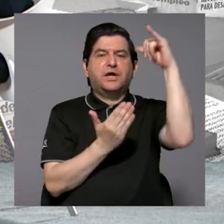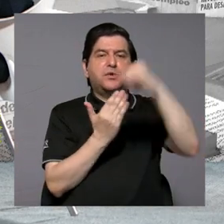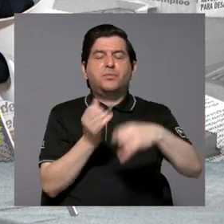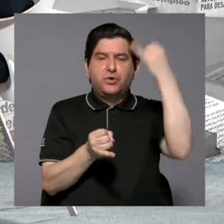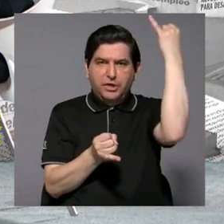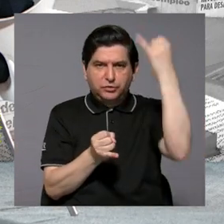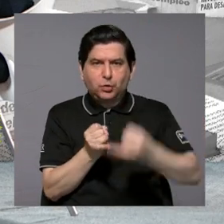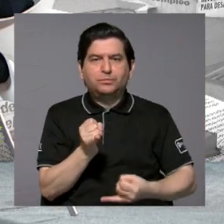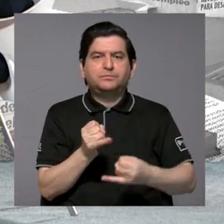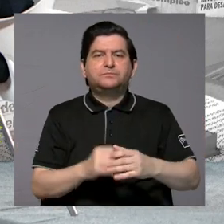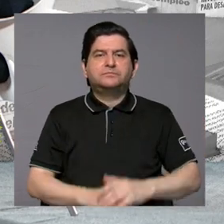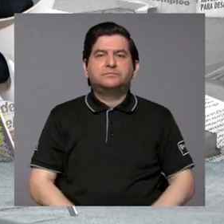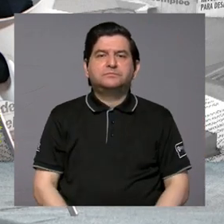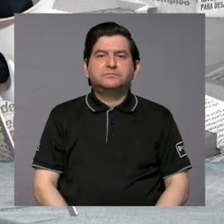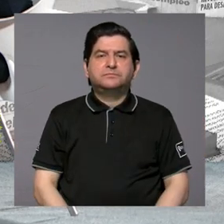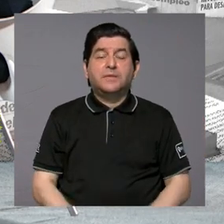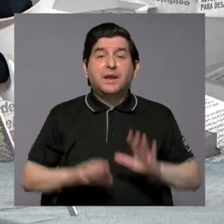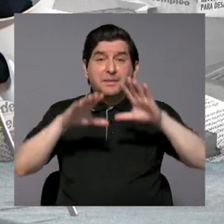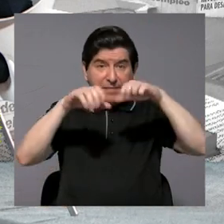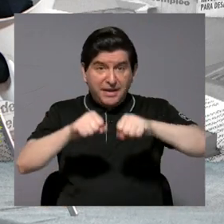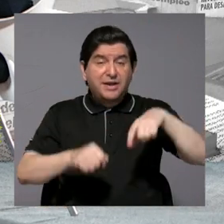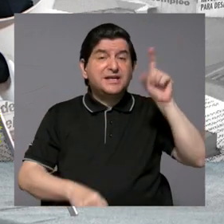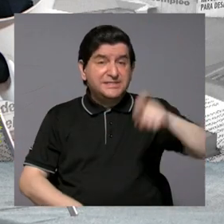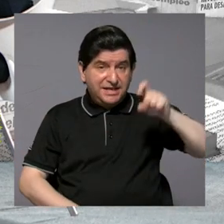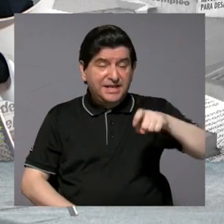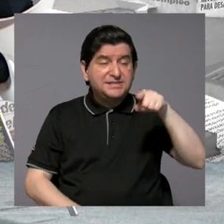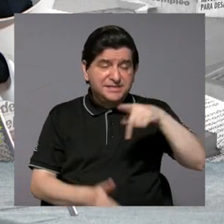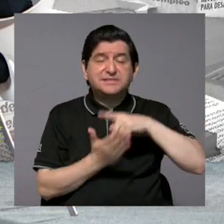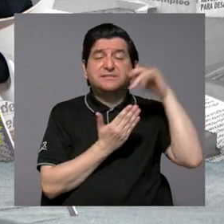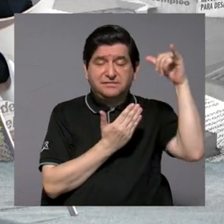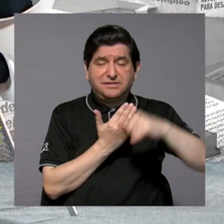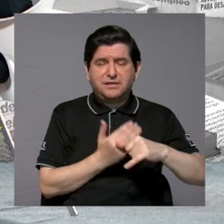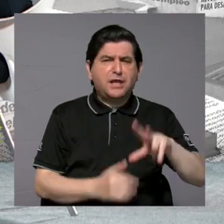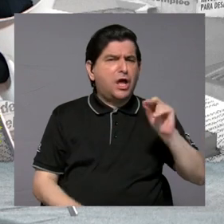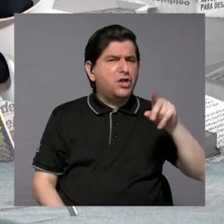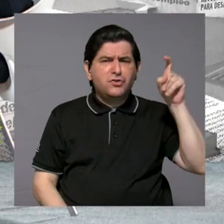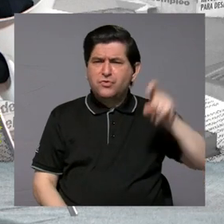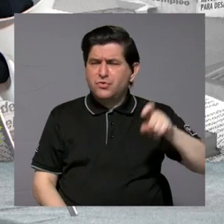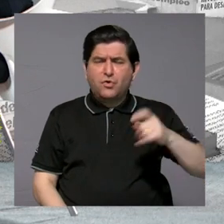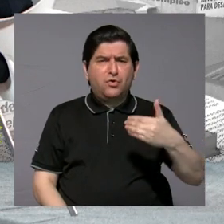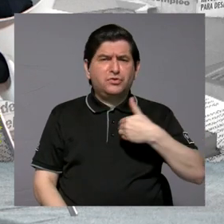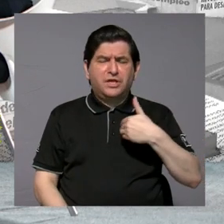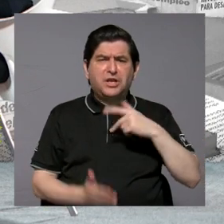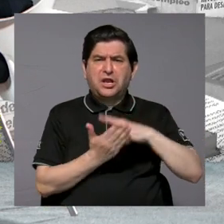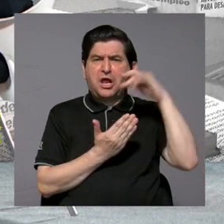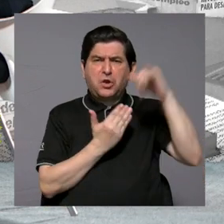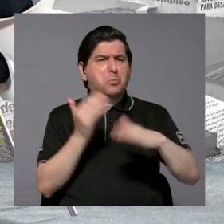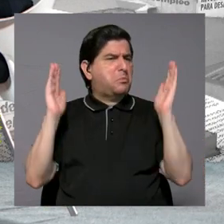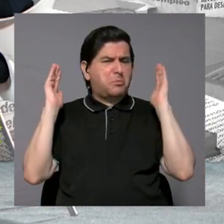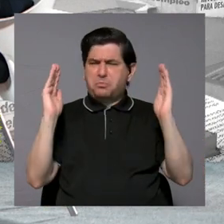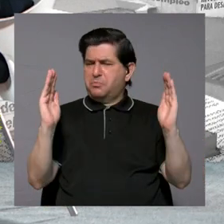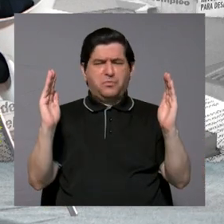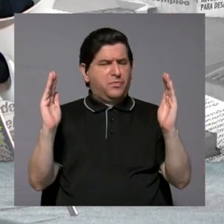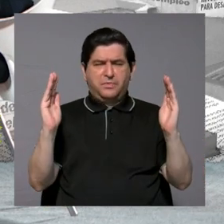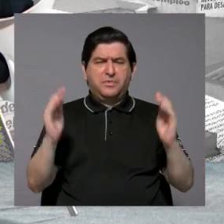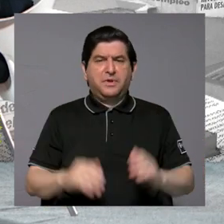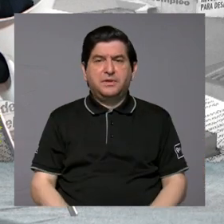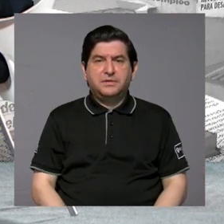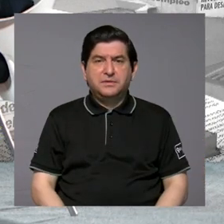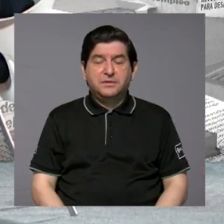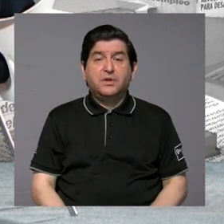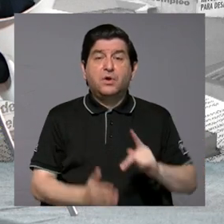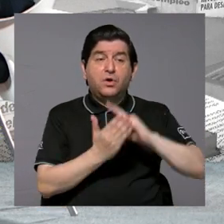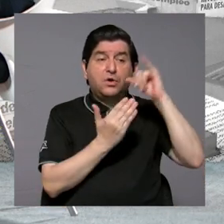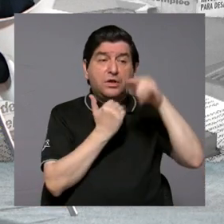finalizado para graduarse tiene que presentar un proyecto no es necesariamente que tiene que ser un proyecto grande sino de los